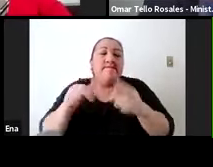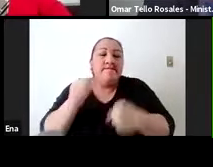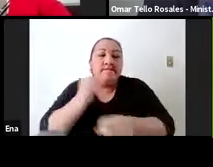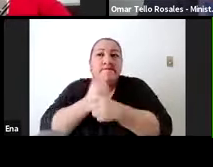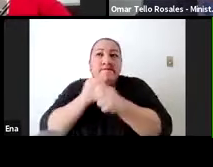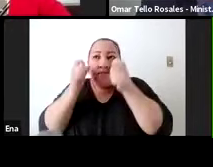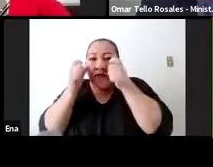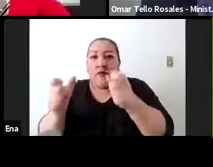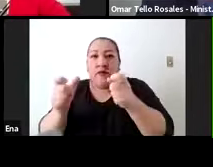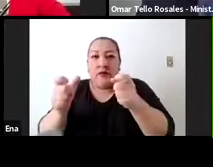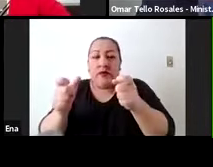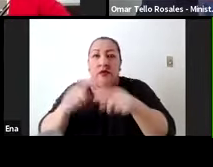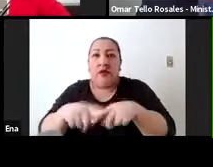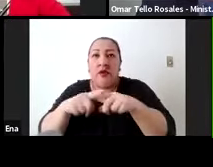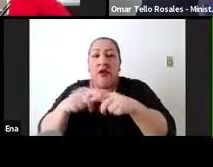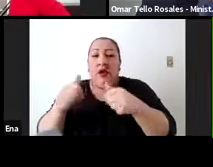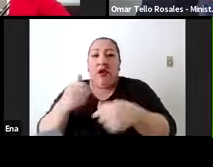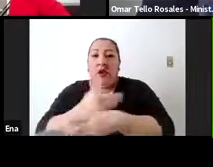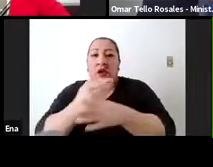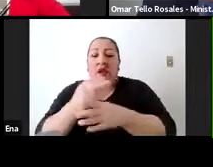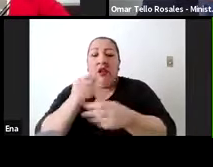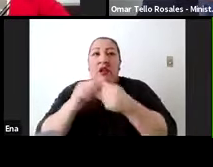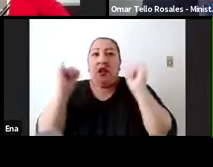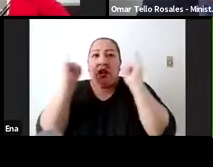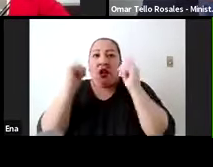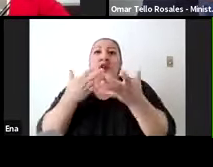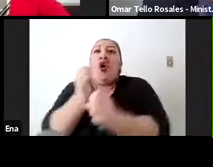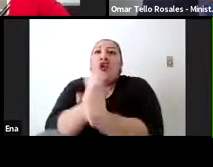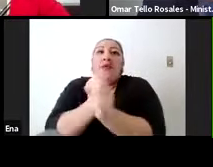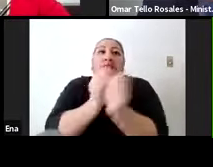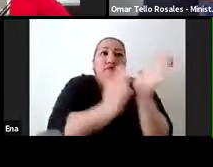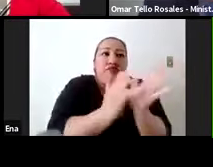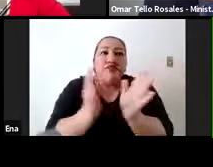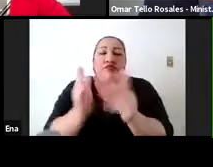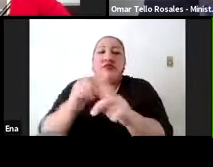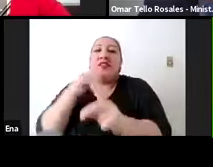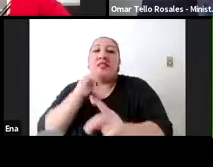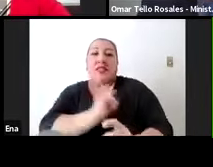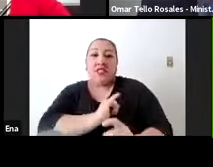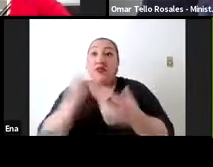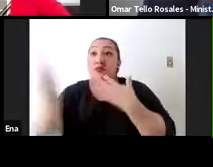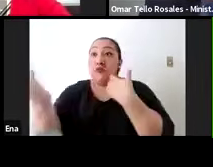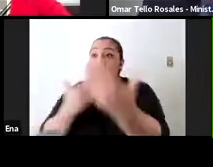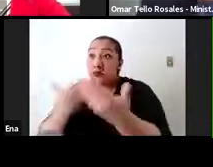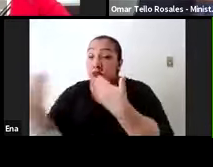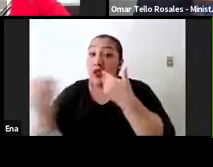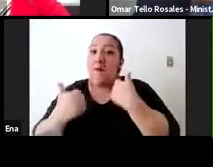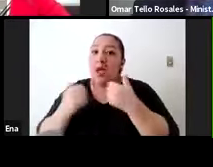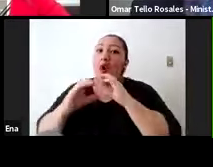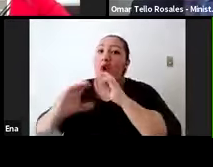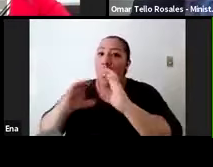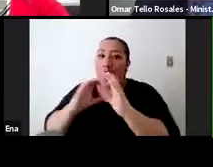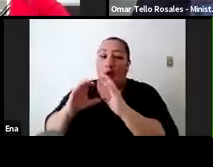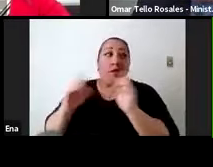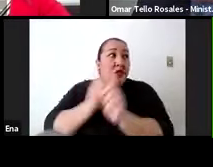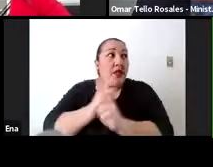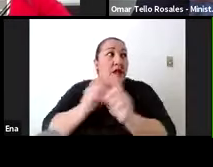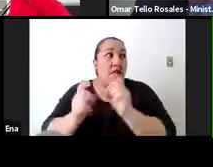de la interoperabilidad entre las instituciones. Es decir, tiene que haber un diálogo para intercambiar